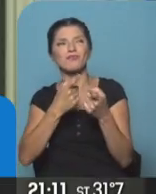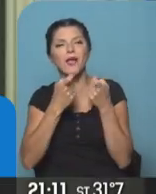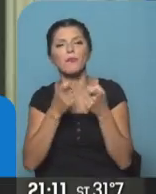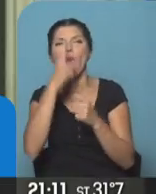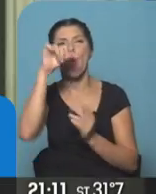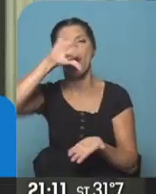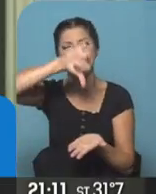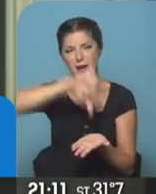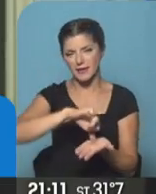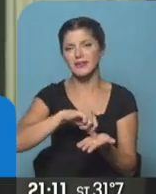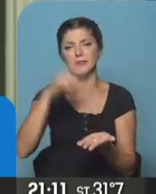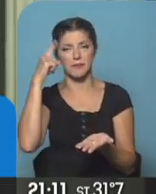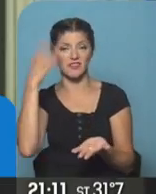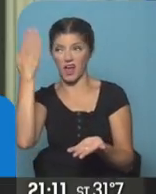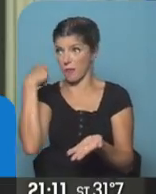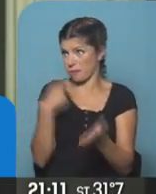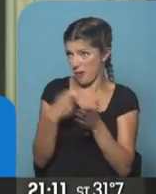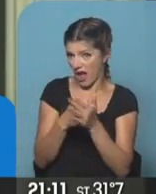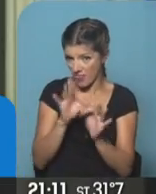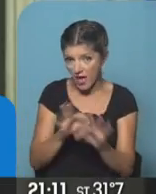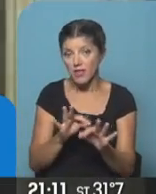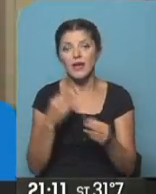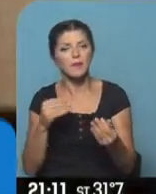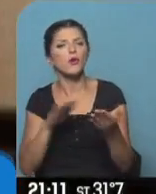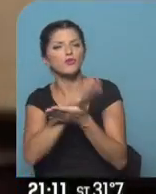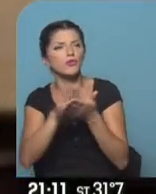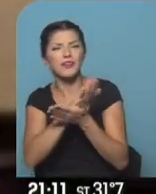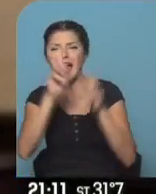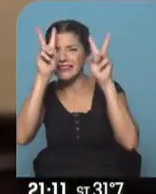país que es catalogado como incumplidor y queremos resolver todos los temas pendientes.